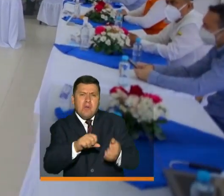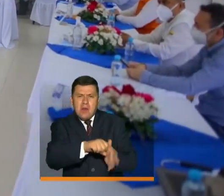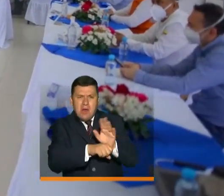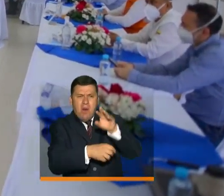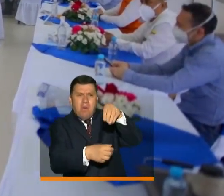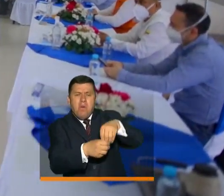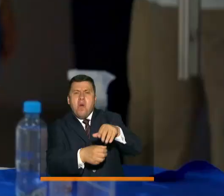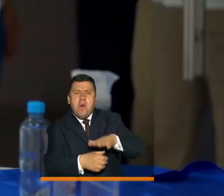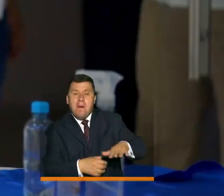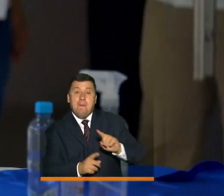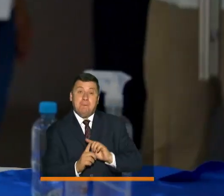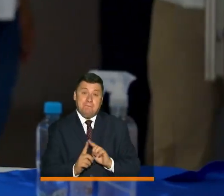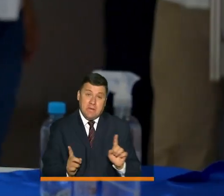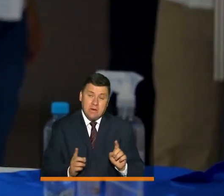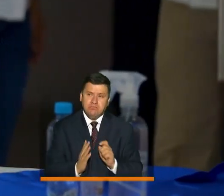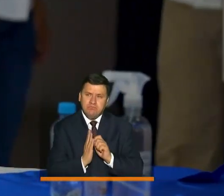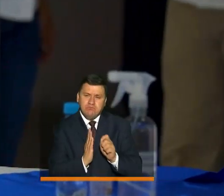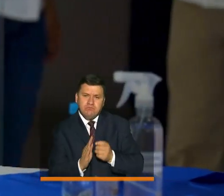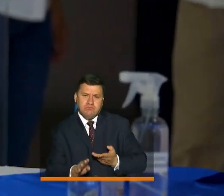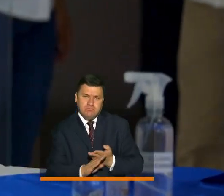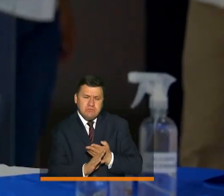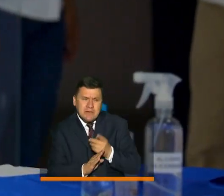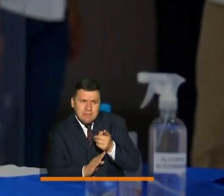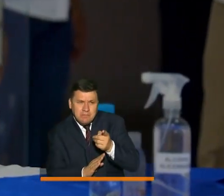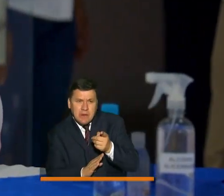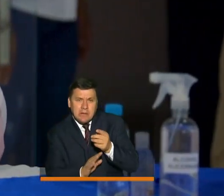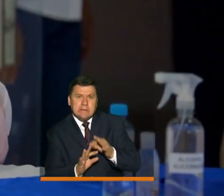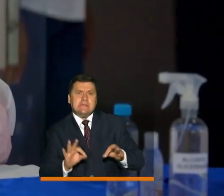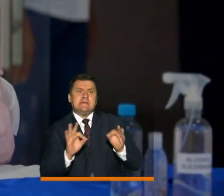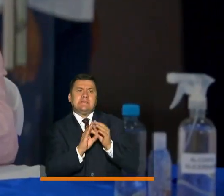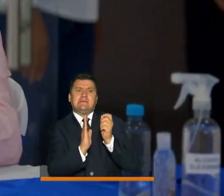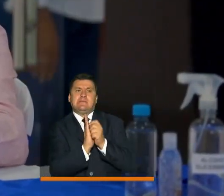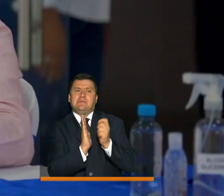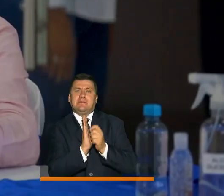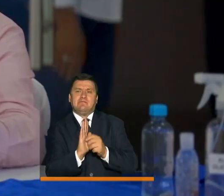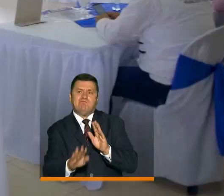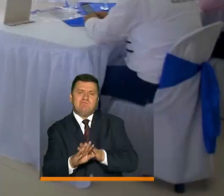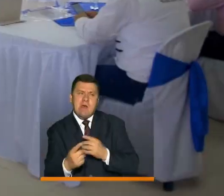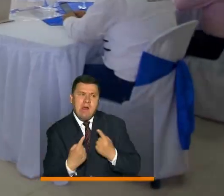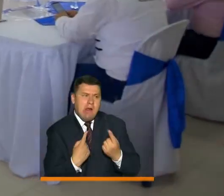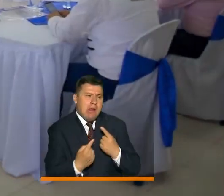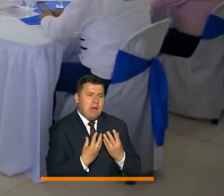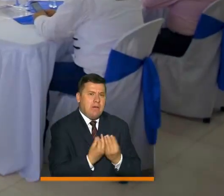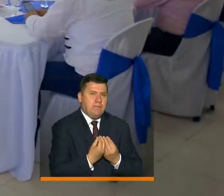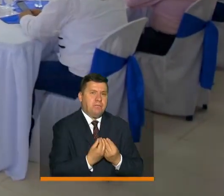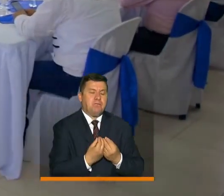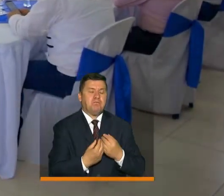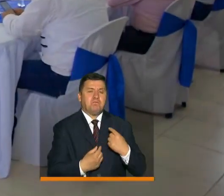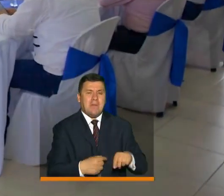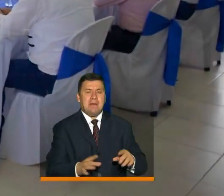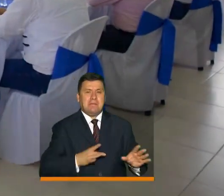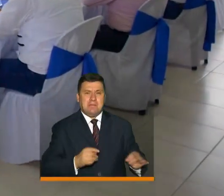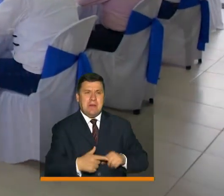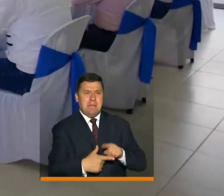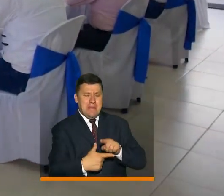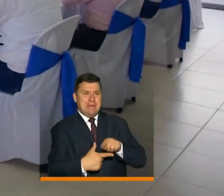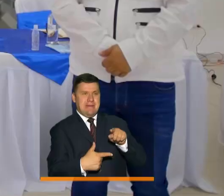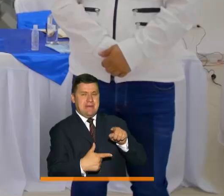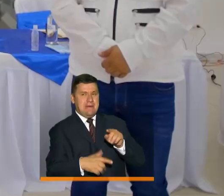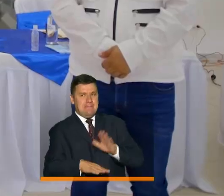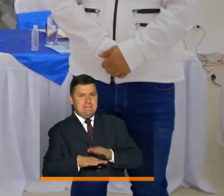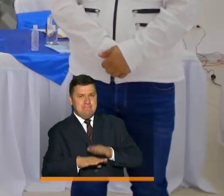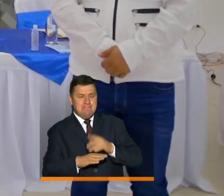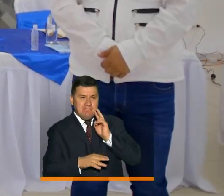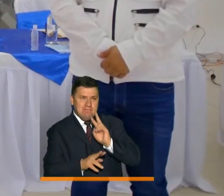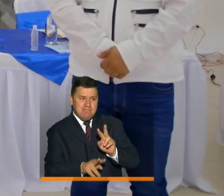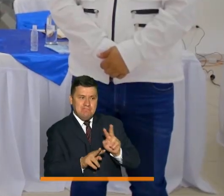epidemia. Sin embargo, ya vemos unos signos relevantes de que está subiendo el número de casos. Ya lo estamos